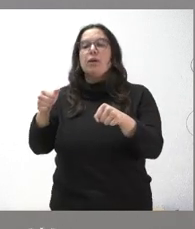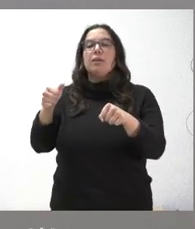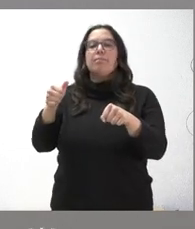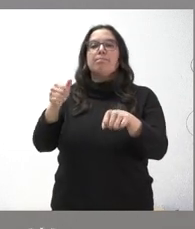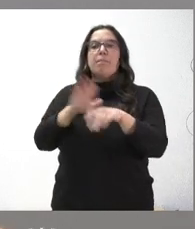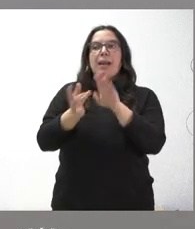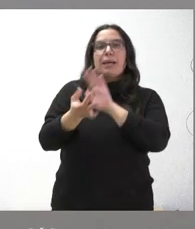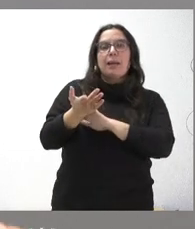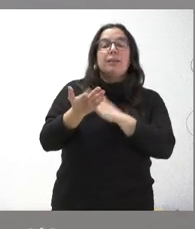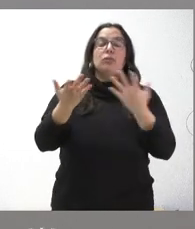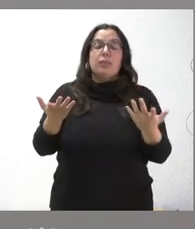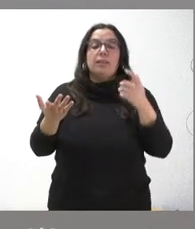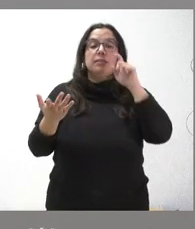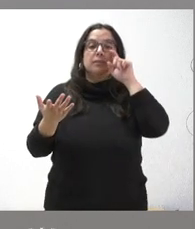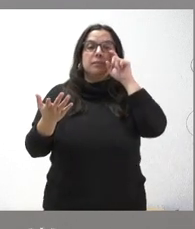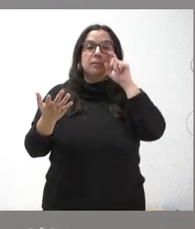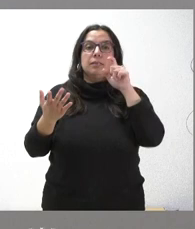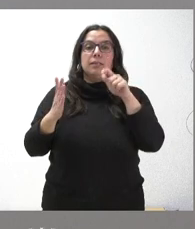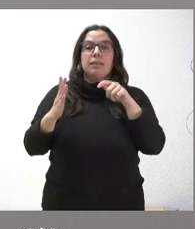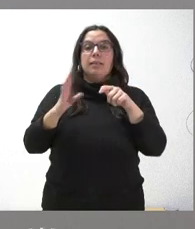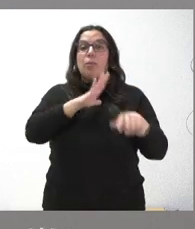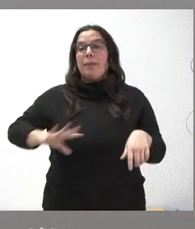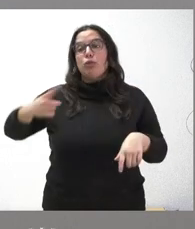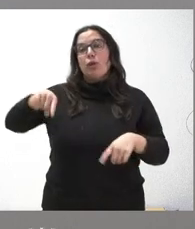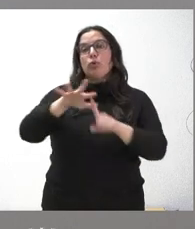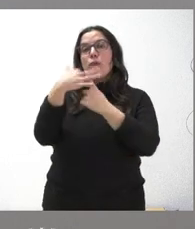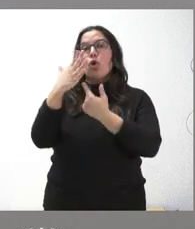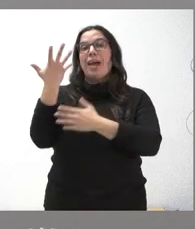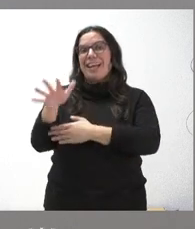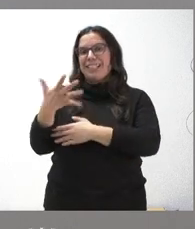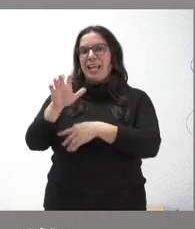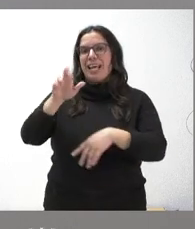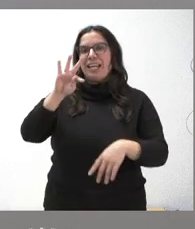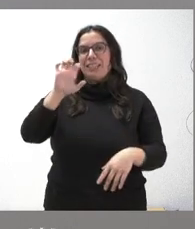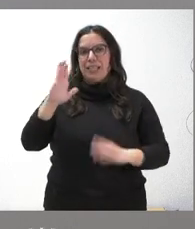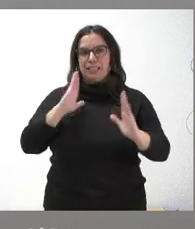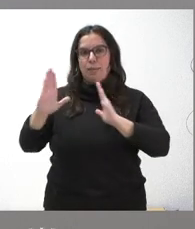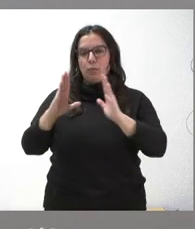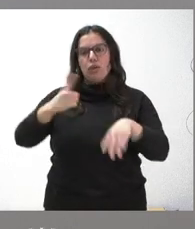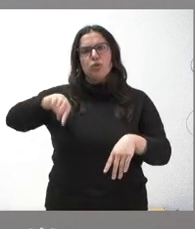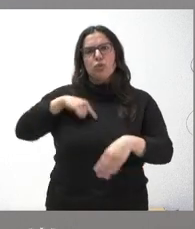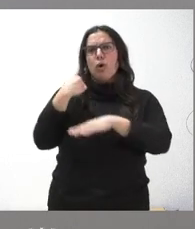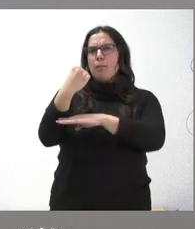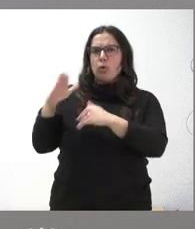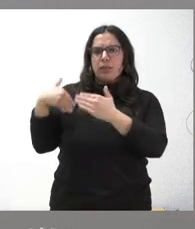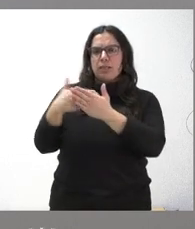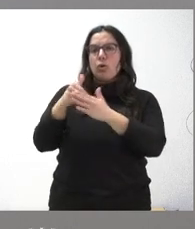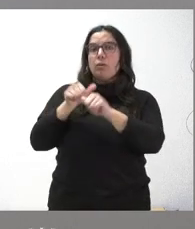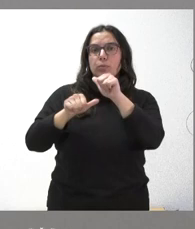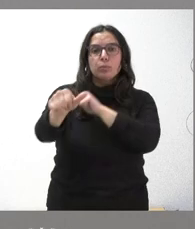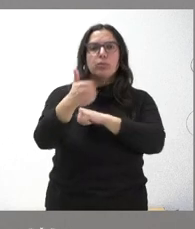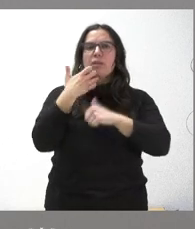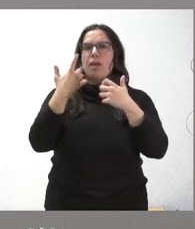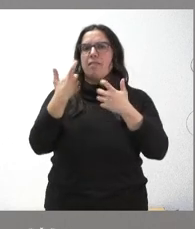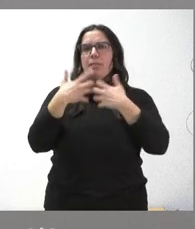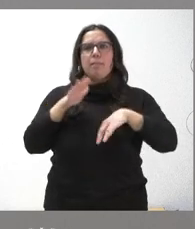actividad entre tanto existe este erte el apoyo de la junta de Castilla León se ha realizado hasta ahora y lo va a seguir existiendo mientras sea preciso para el funcionamiento